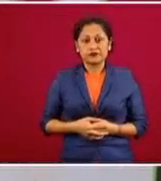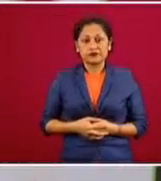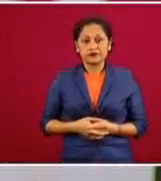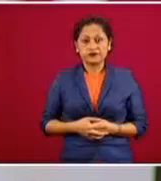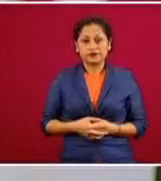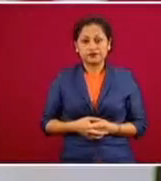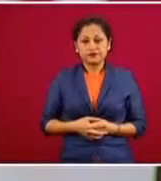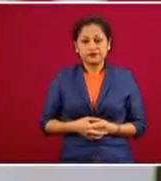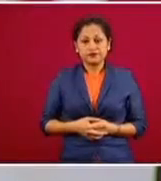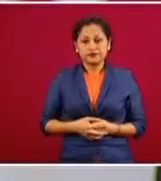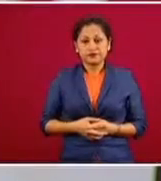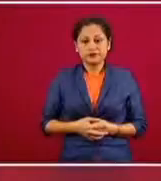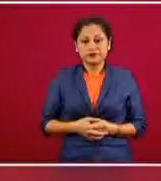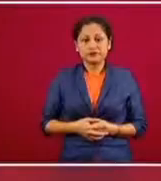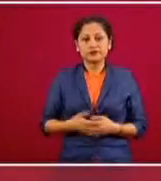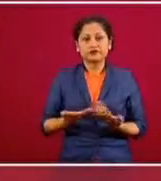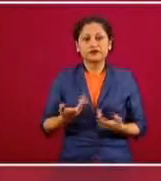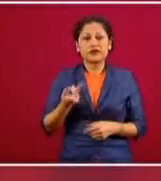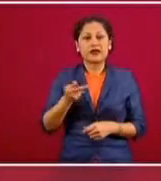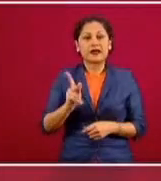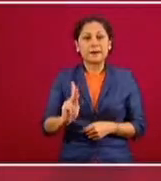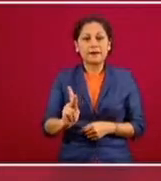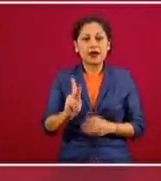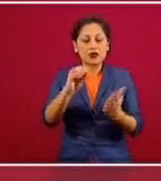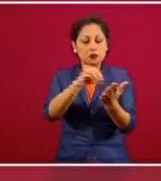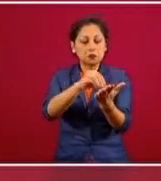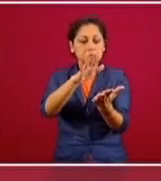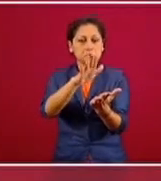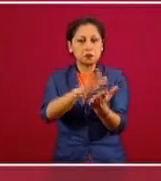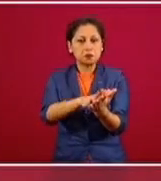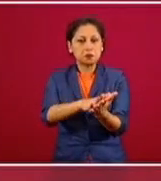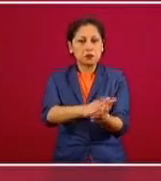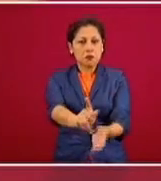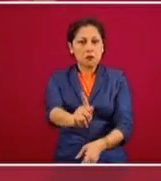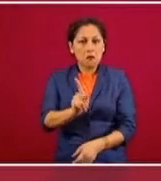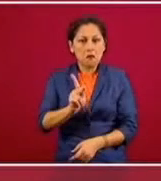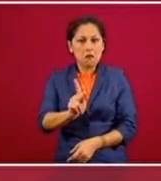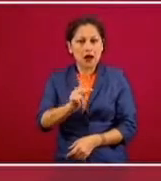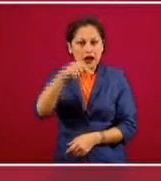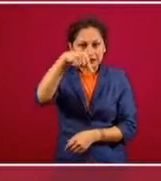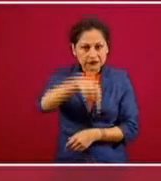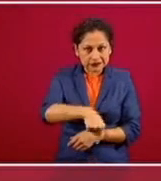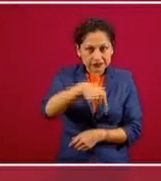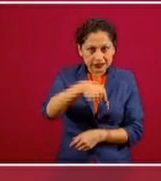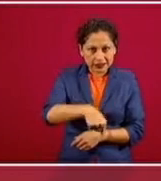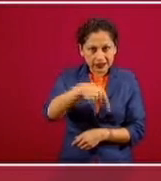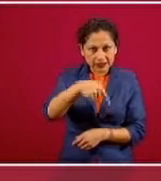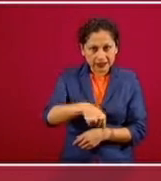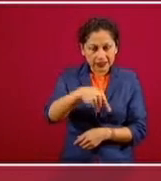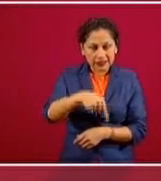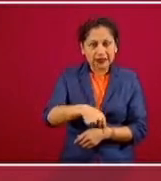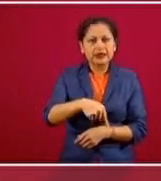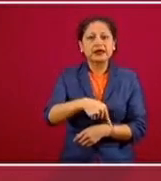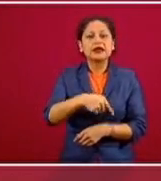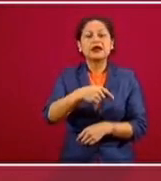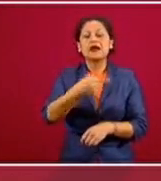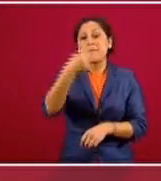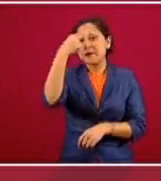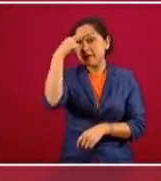Como si hubiesen fallecido en hospitales de Chihuahua.